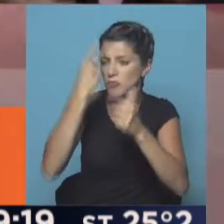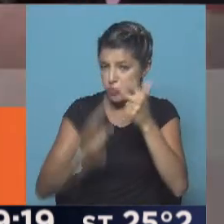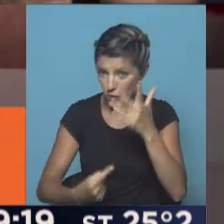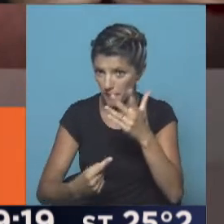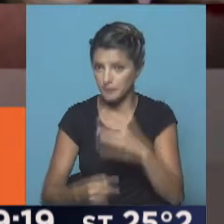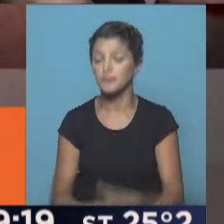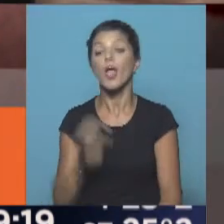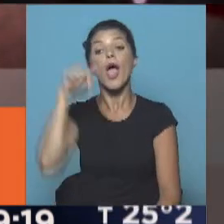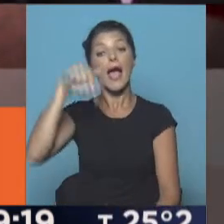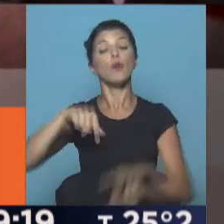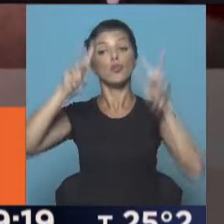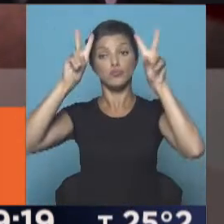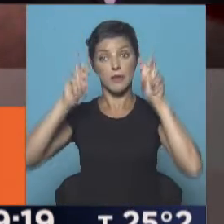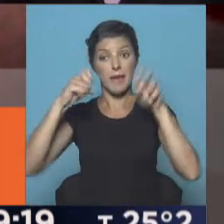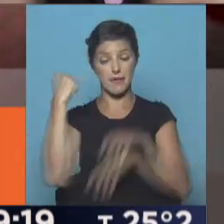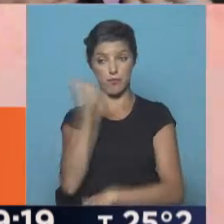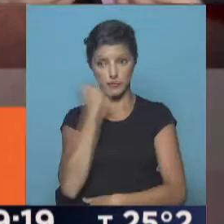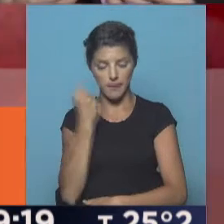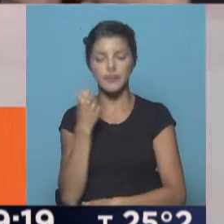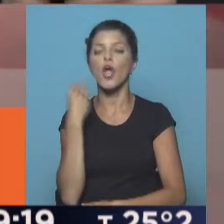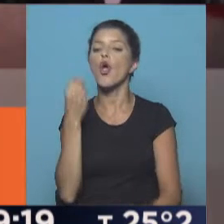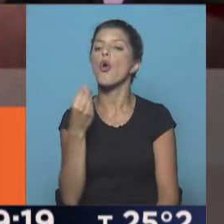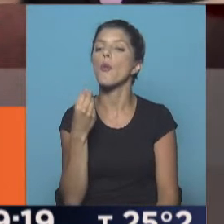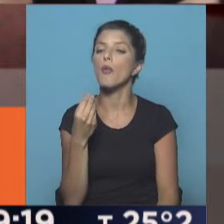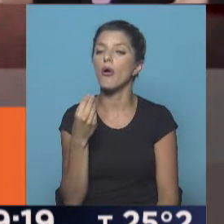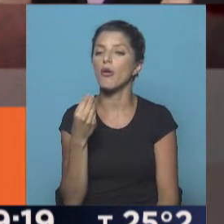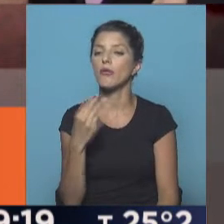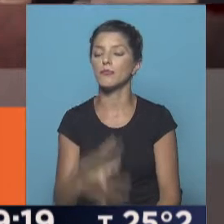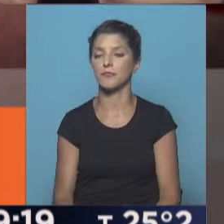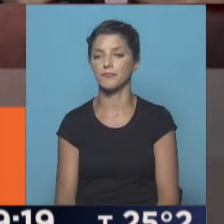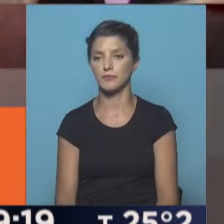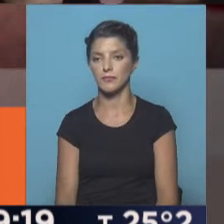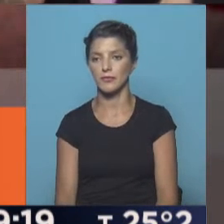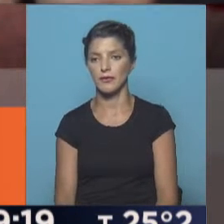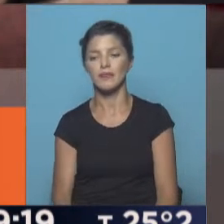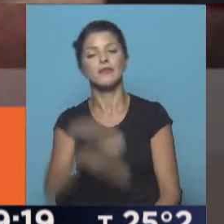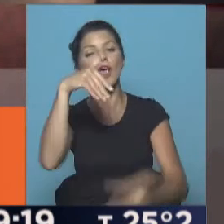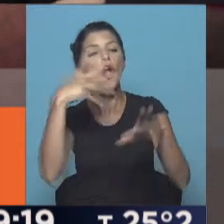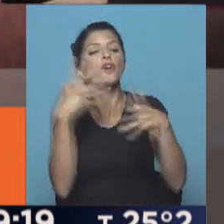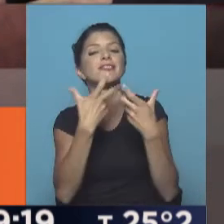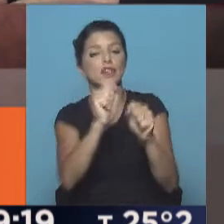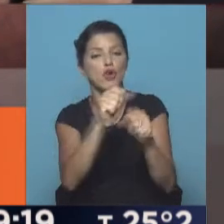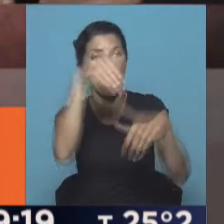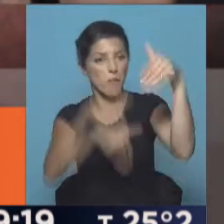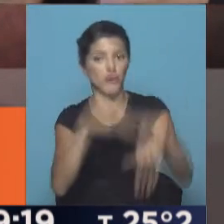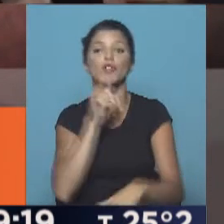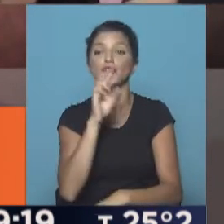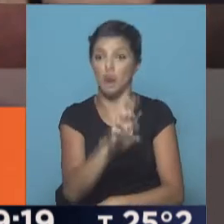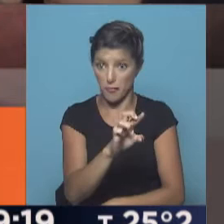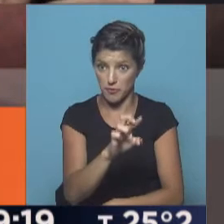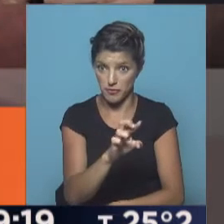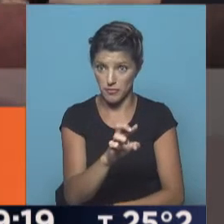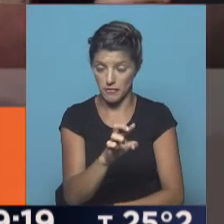hablado, muy importante en la discusión de cómo se ha formado el voto Trump es el rol de los medios de comunicación. No olvidemos que